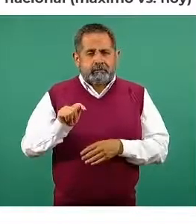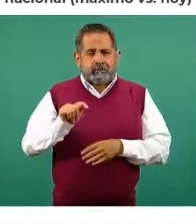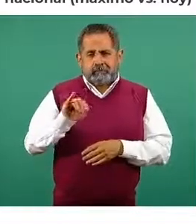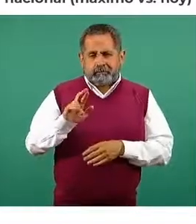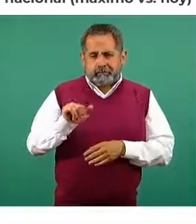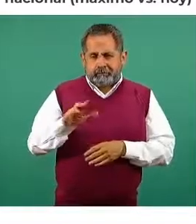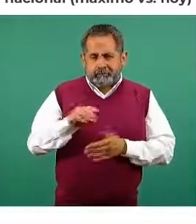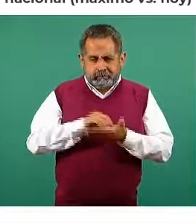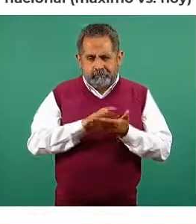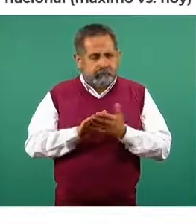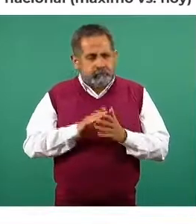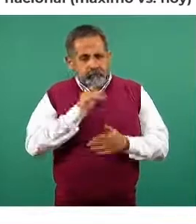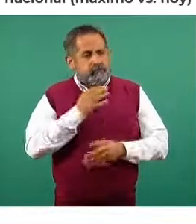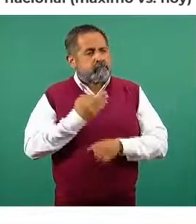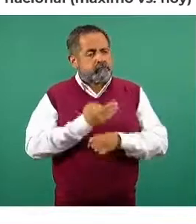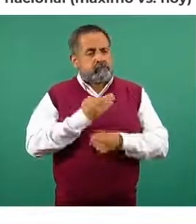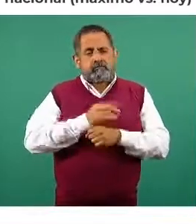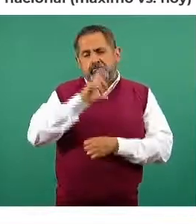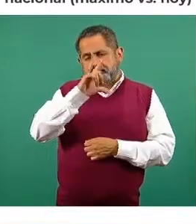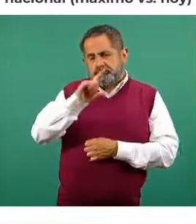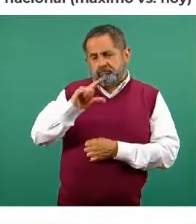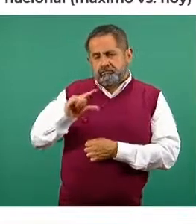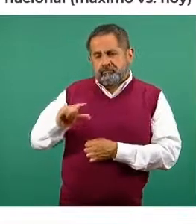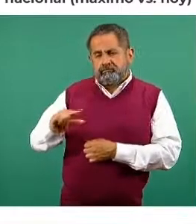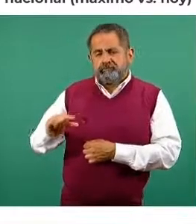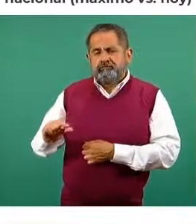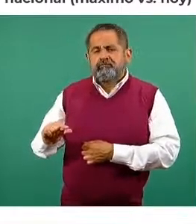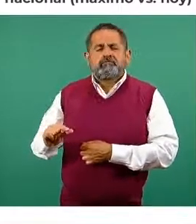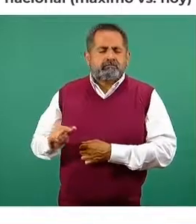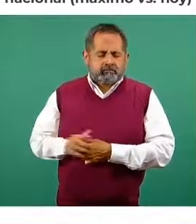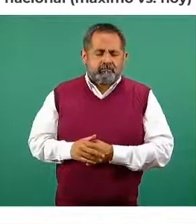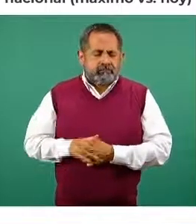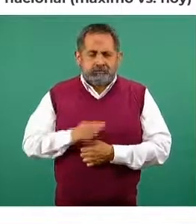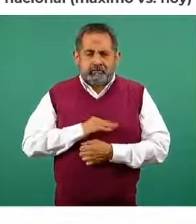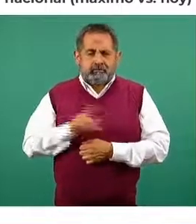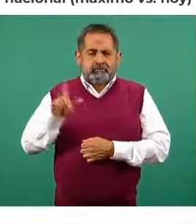y con un descenso, esto lo que representa es un descenso del